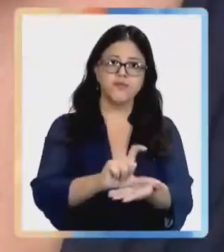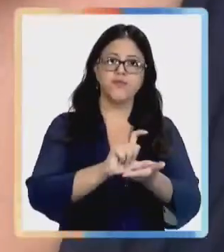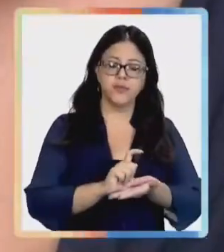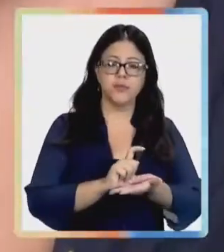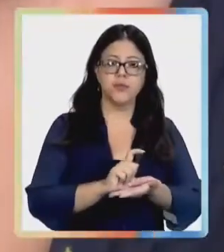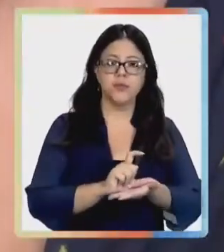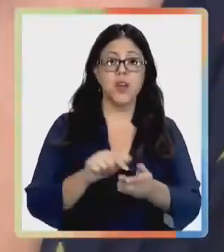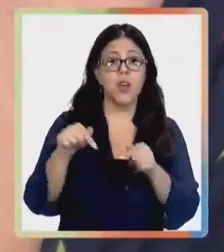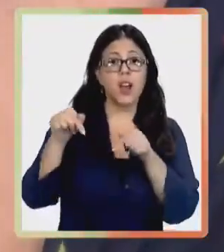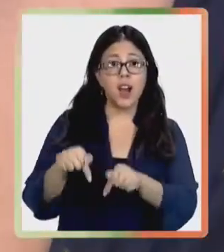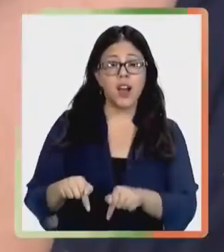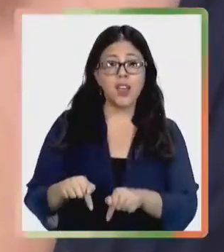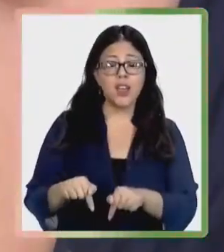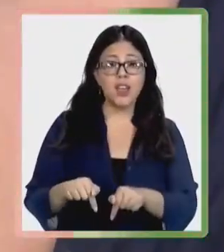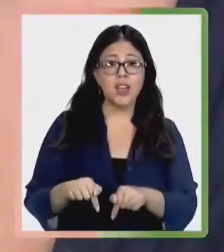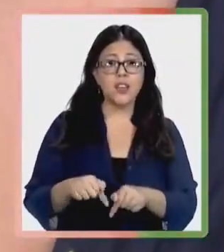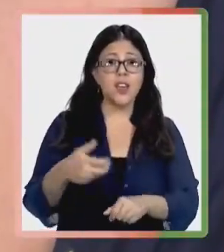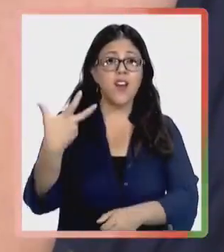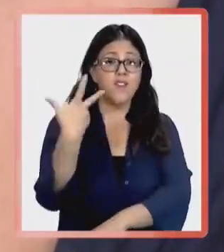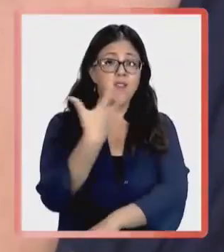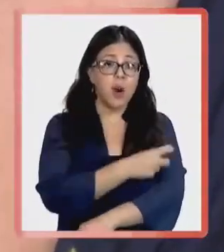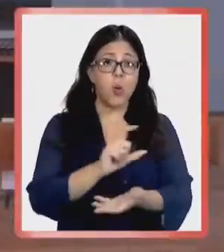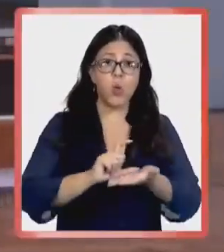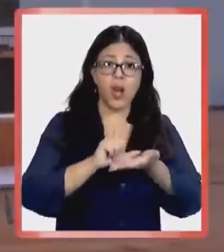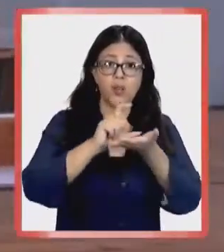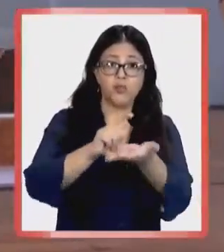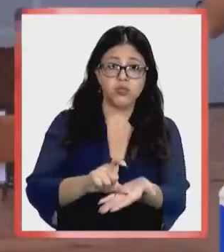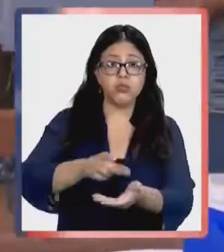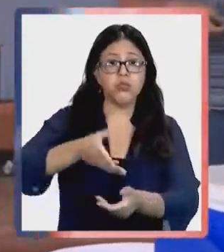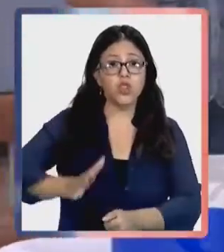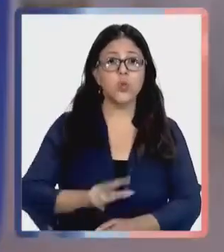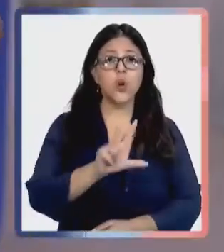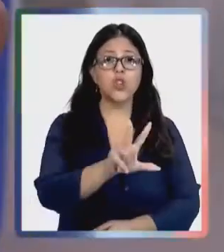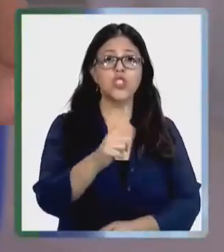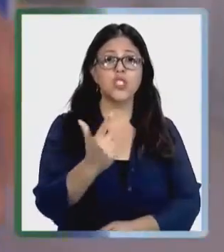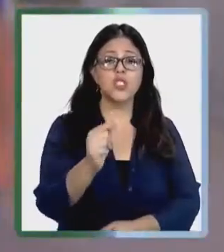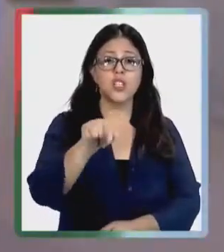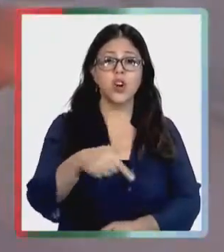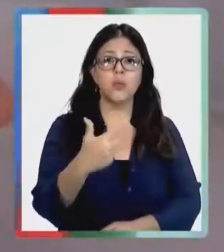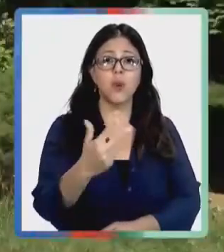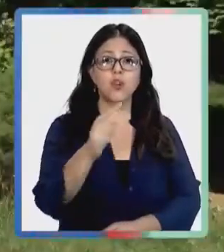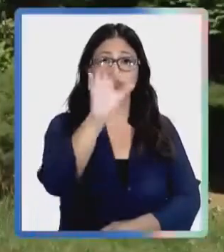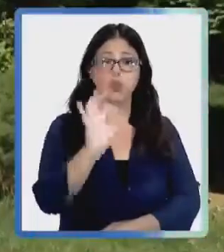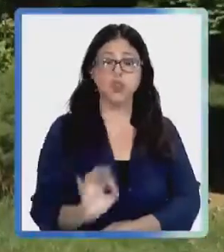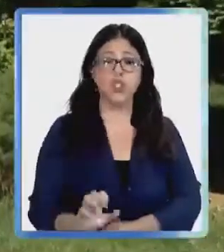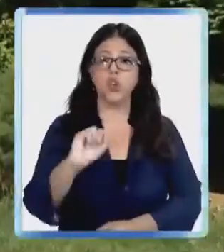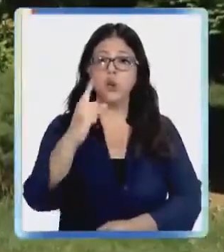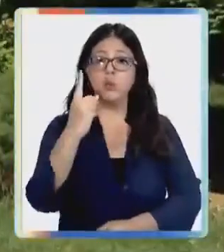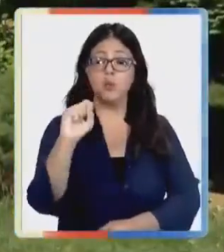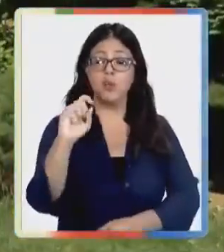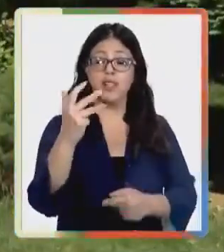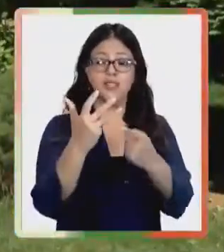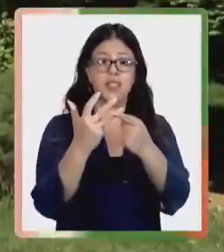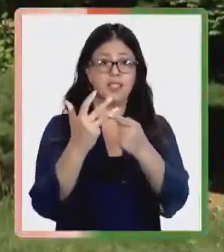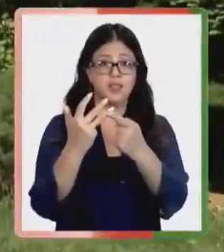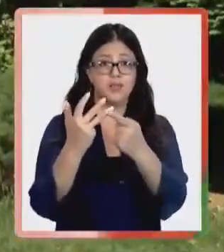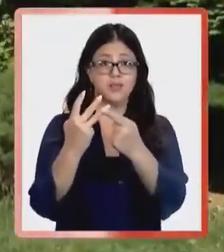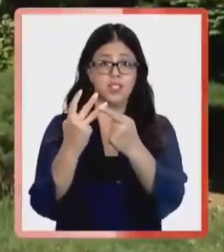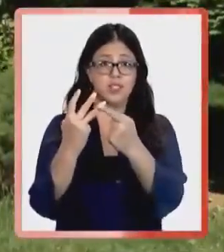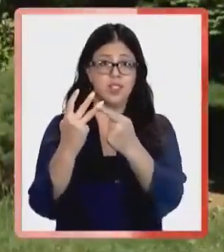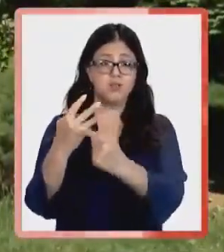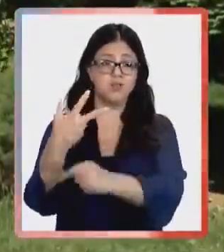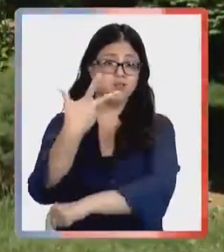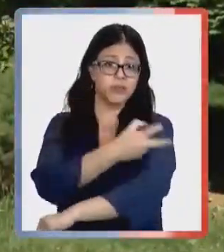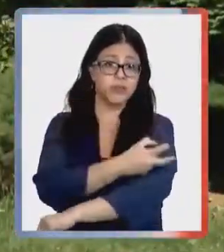de refuerzo. Nuestra cobertura de vacunación contra COVID-19 se mantiene en un 87.8% en la primera dosis de refuerzo o tercera